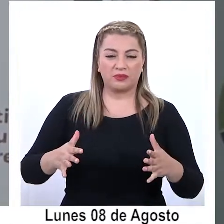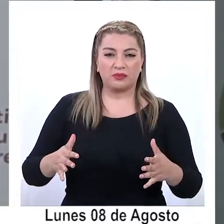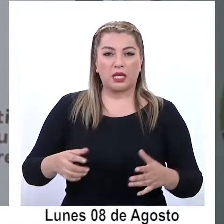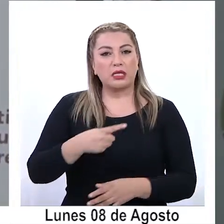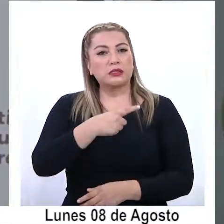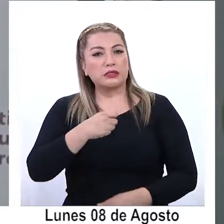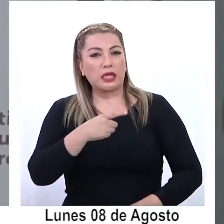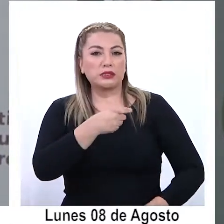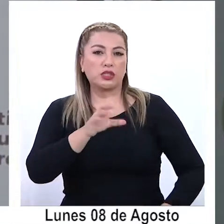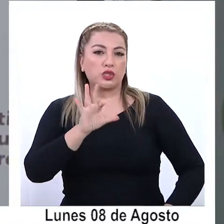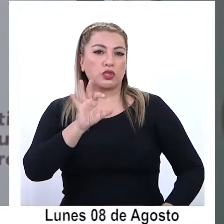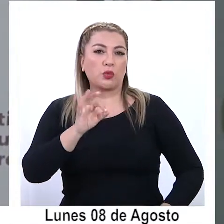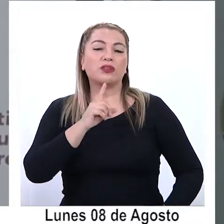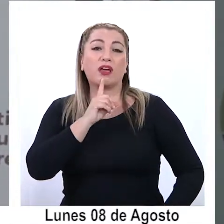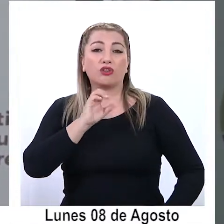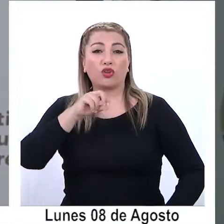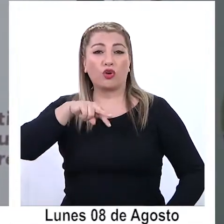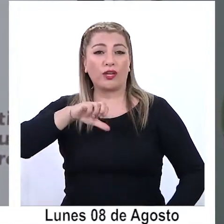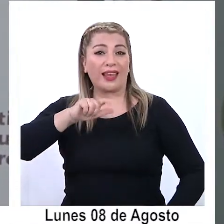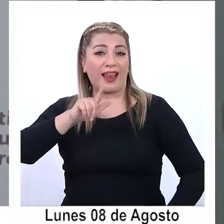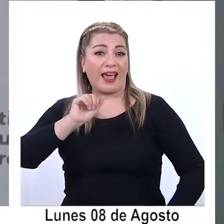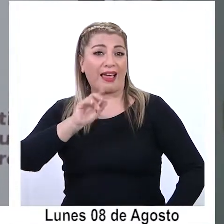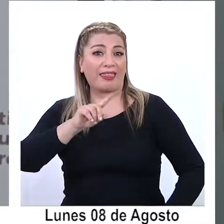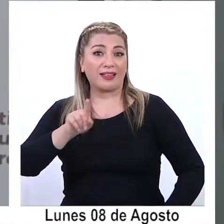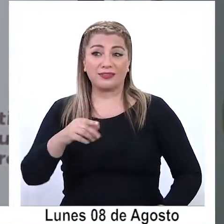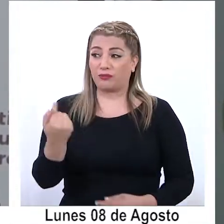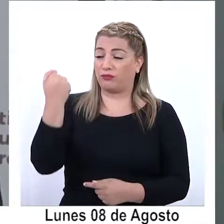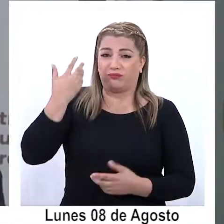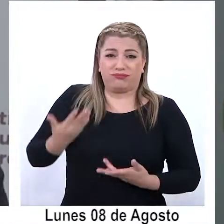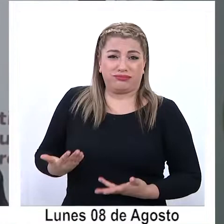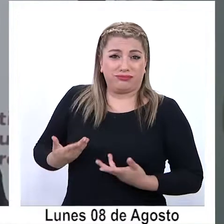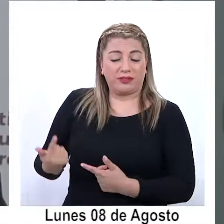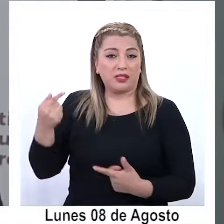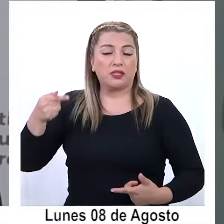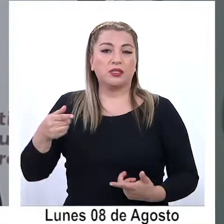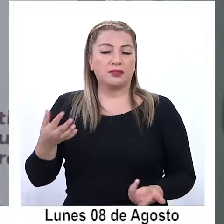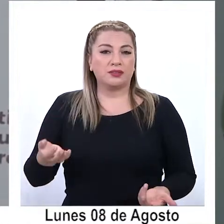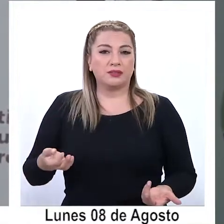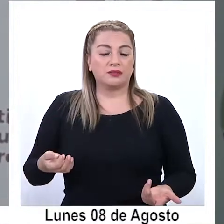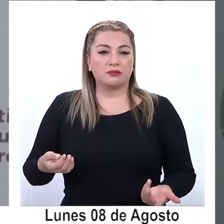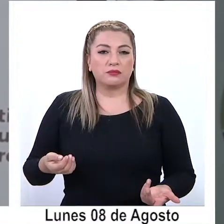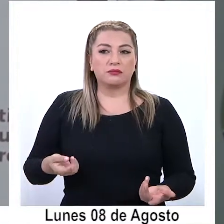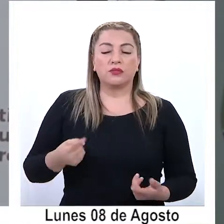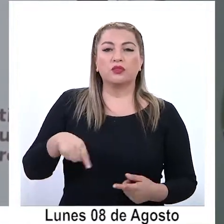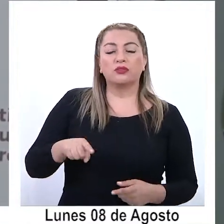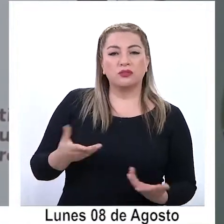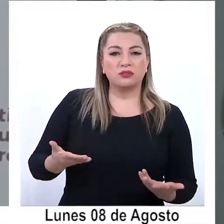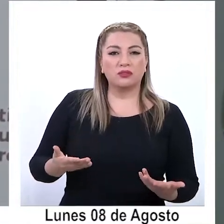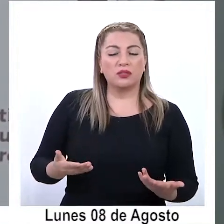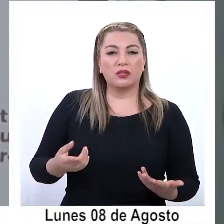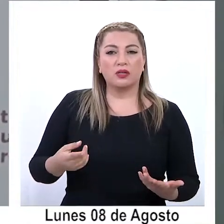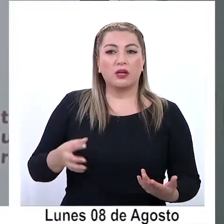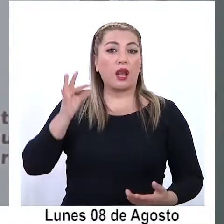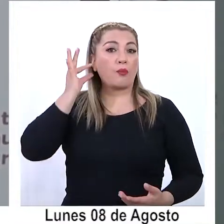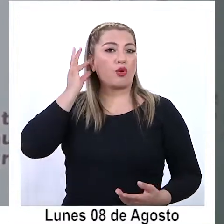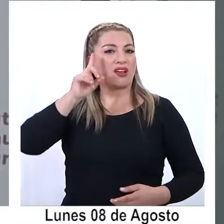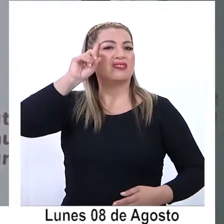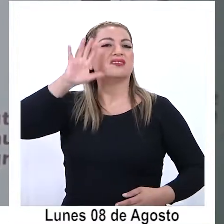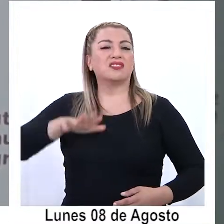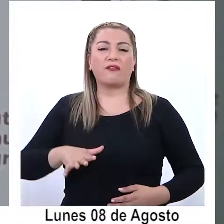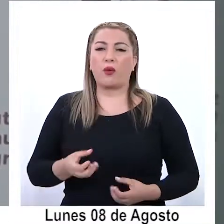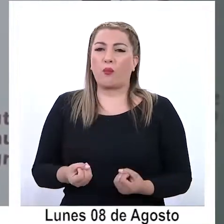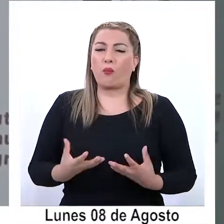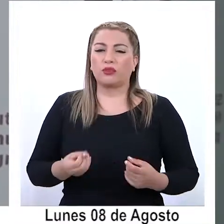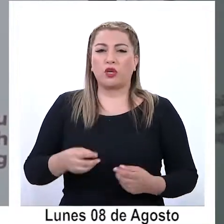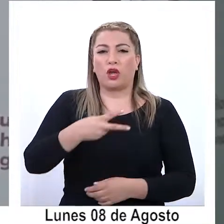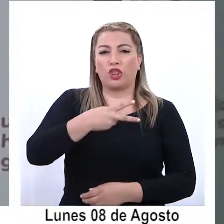transportar 100, 150 toneladas de peso muerto. Si uno va a atar el camión, ellas van a dirigir una masa